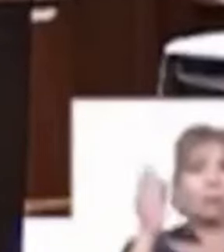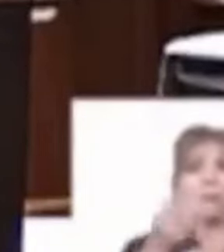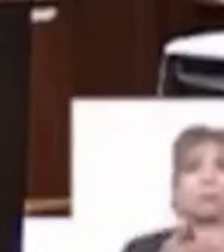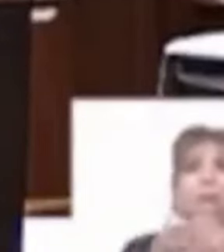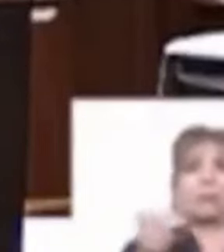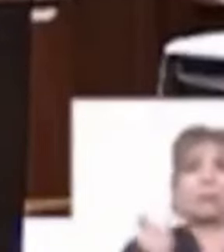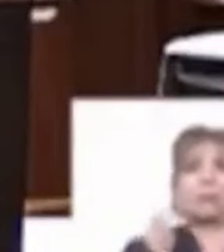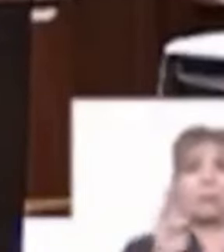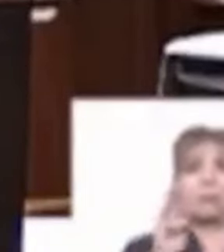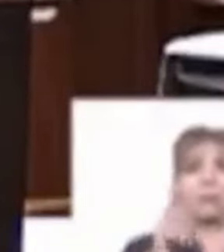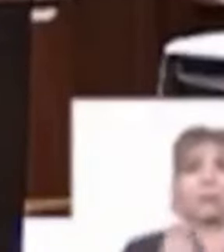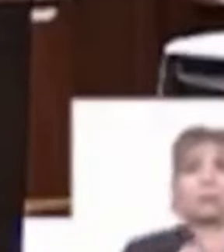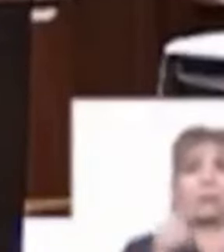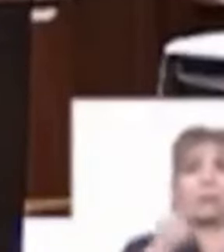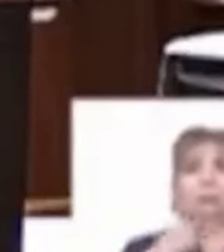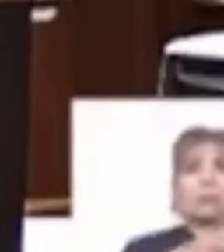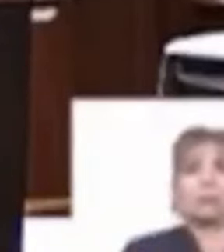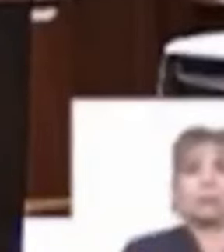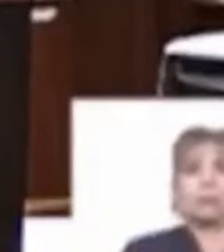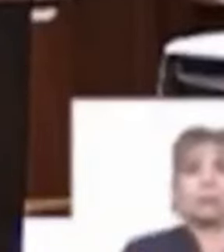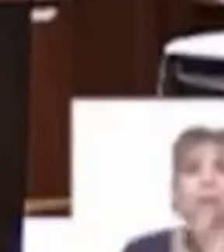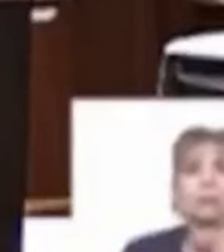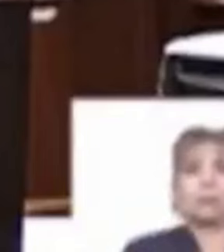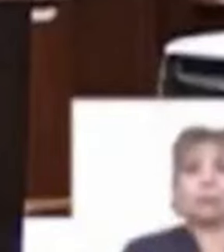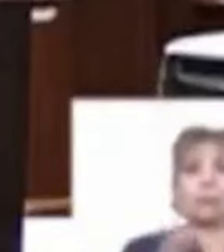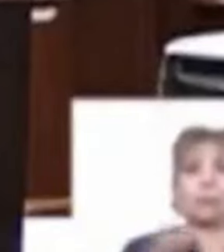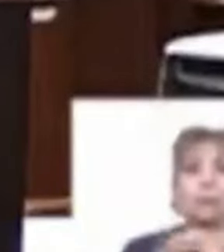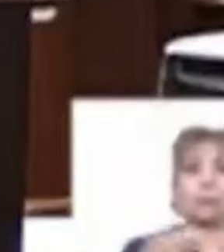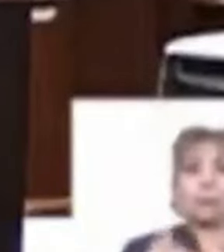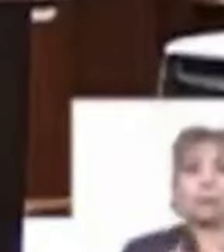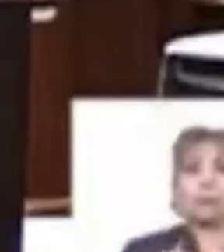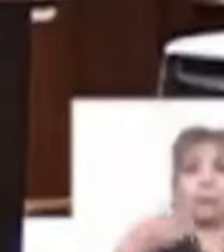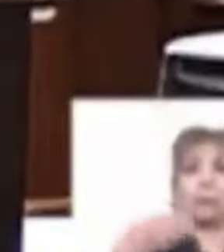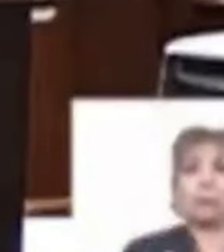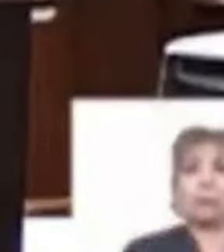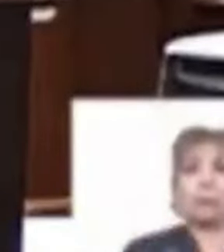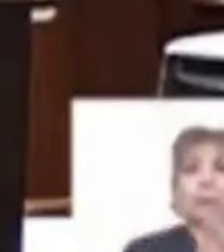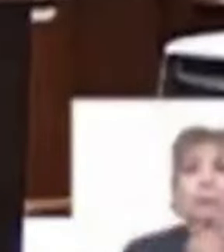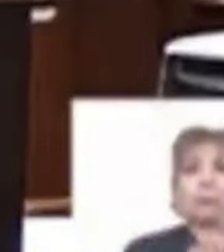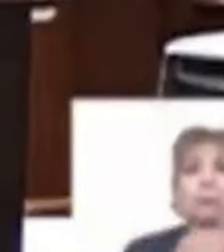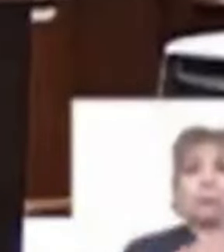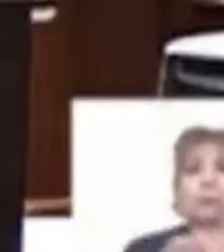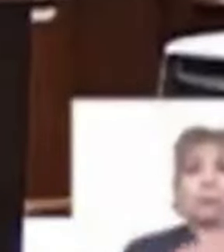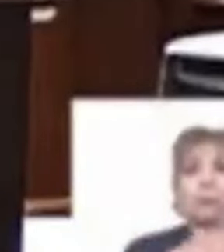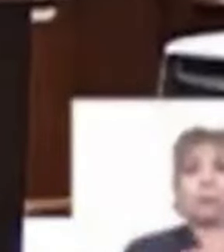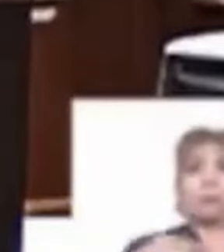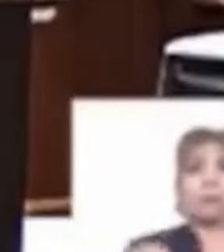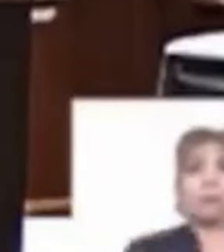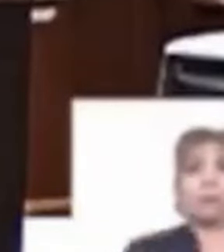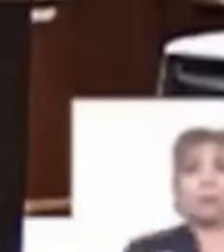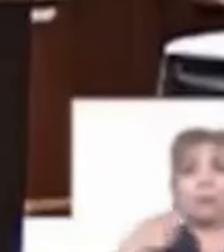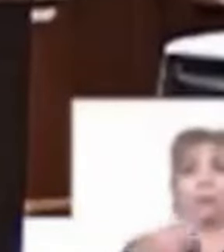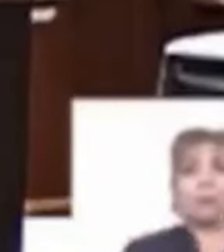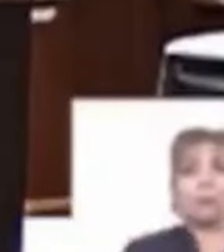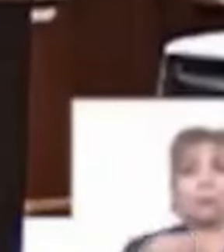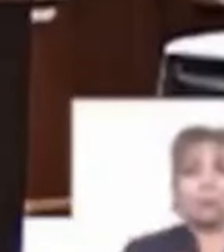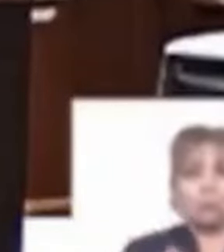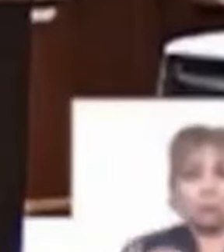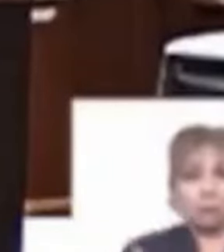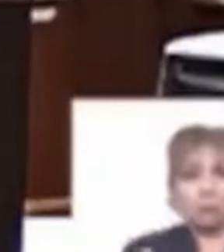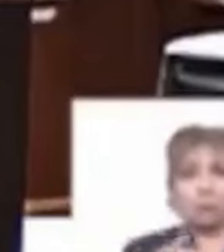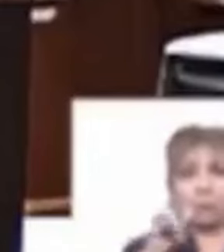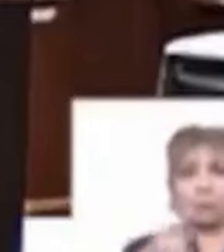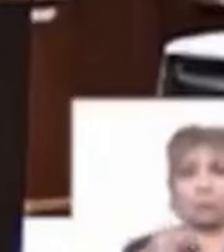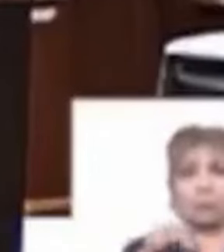doctor Abad, ha señalado de que si el Congreso tiene legitimidad o no para destituir a miembros de la Junta Nacional de Justicia.